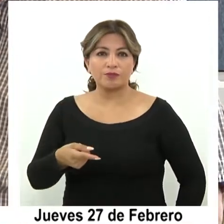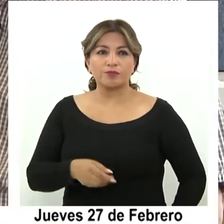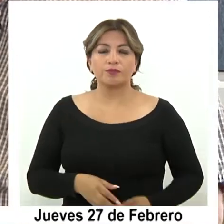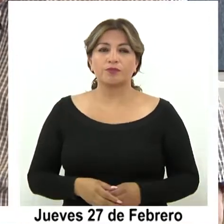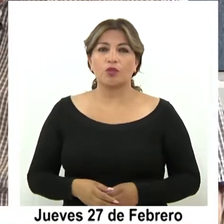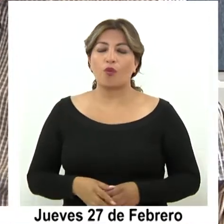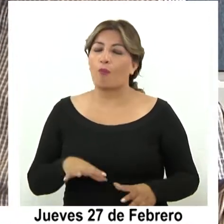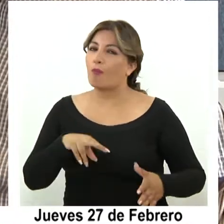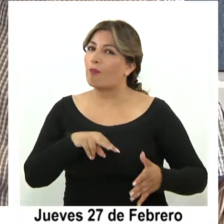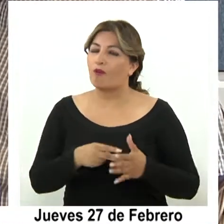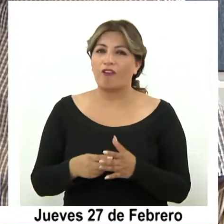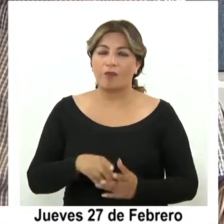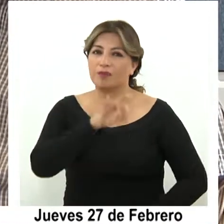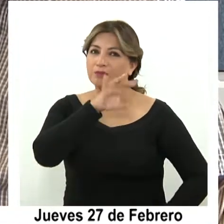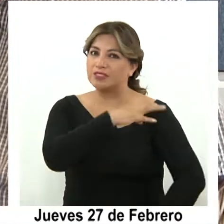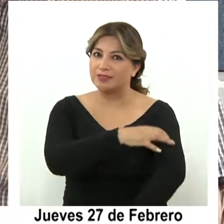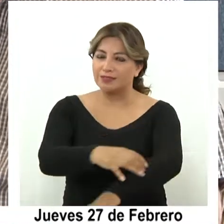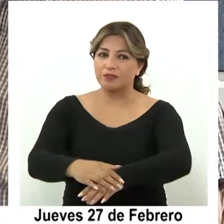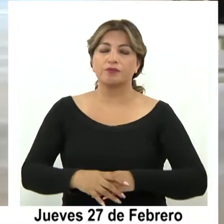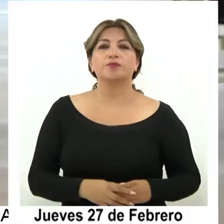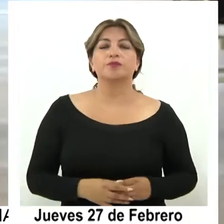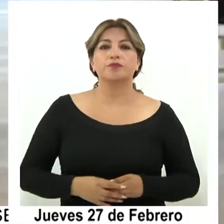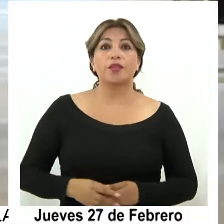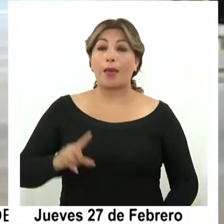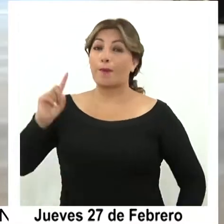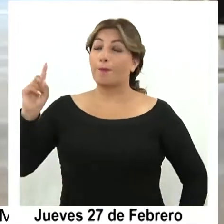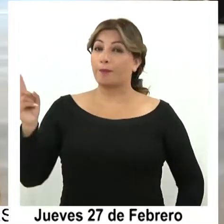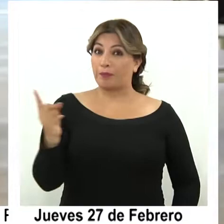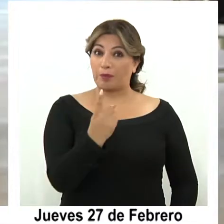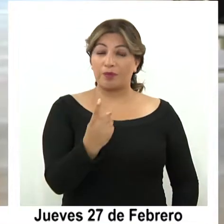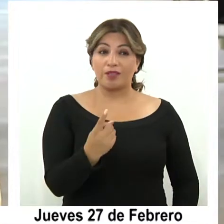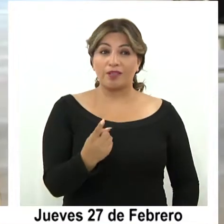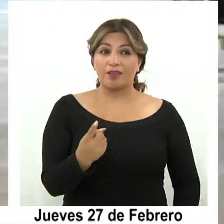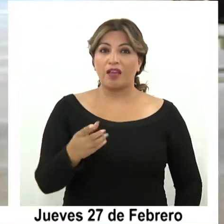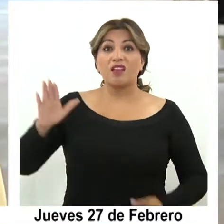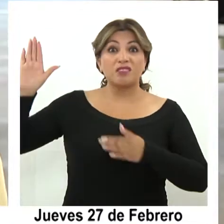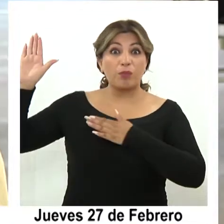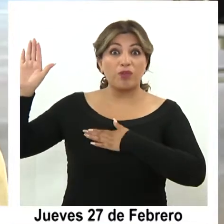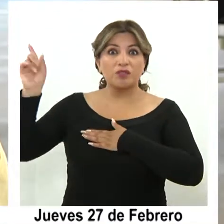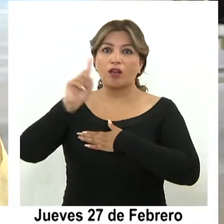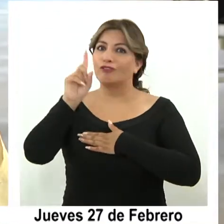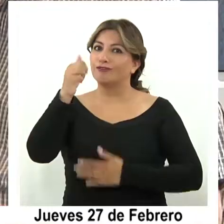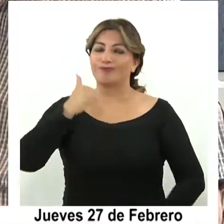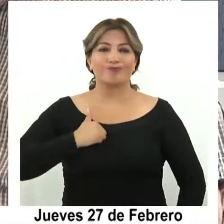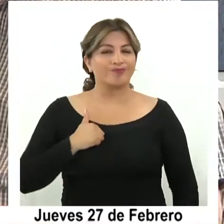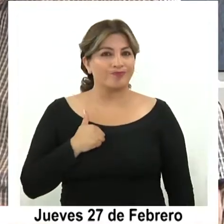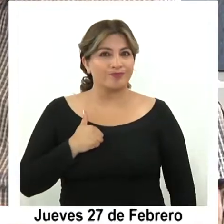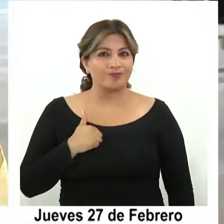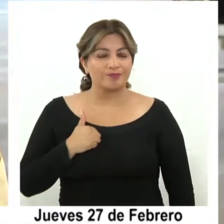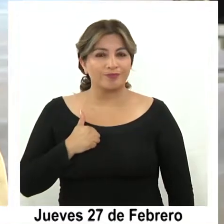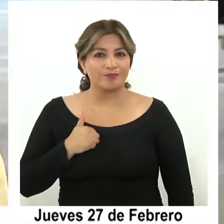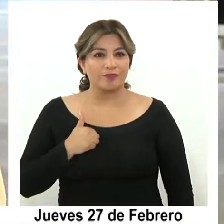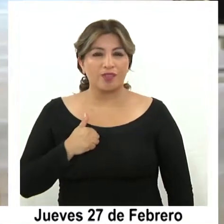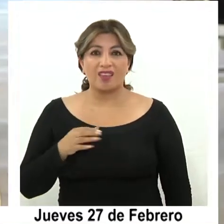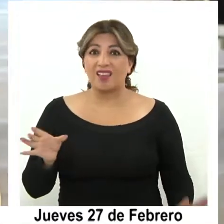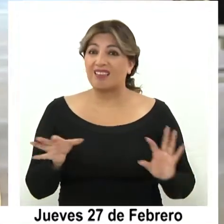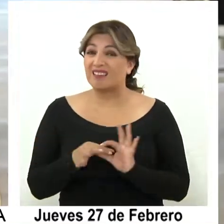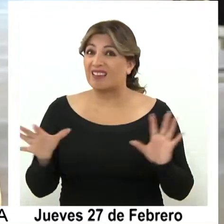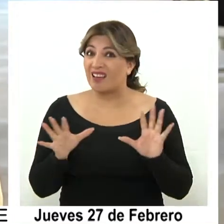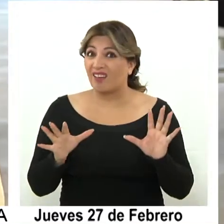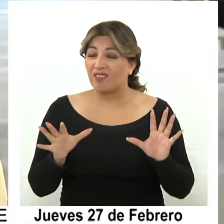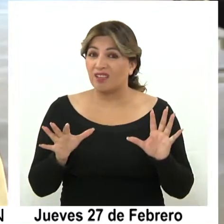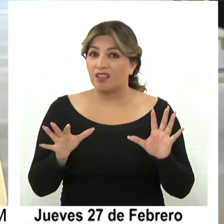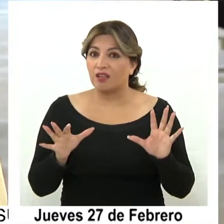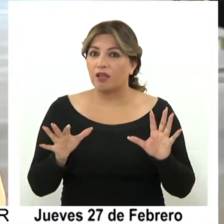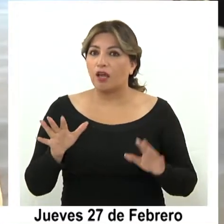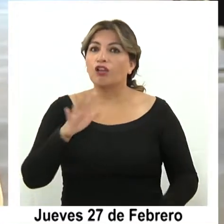realmente un remesón para todo el país. Bueno, lo primero es que claramente esa promesa no se cumplió. Y lo grave fue que